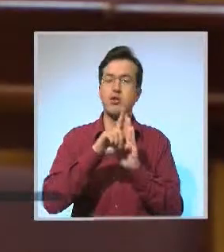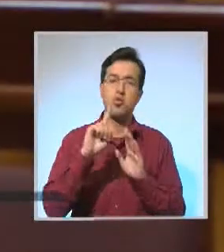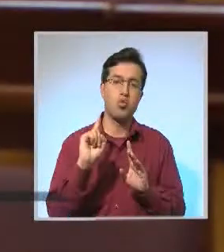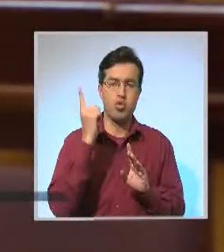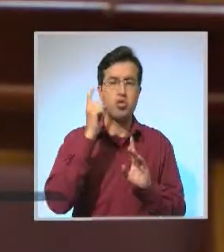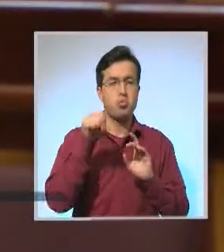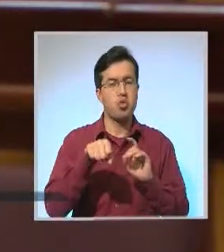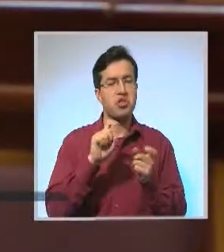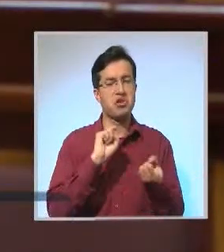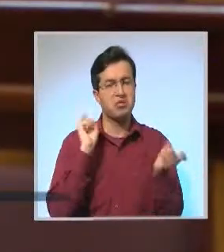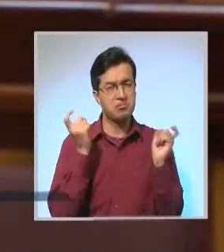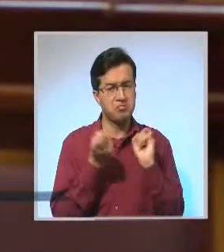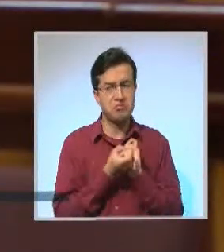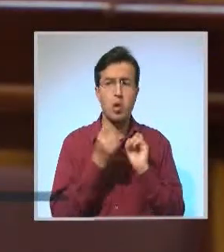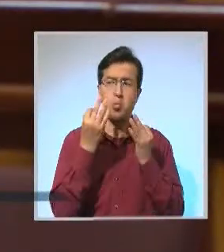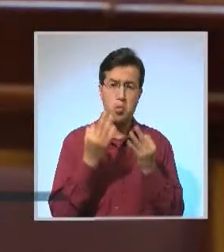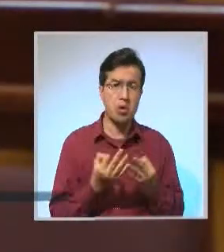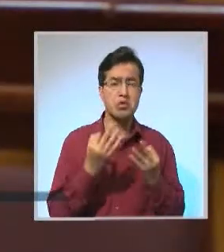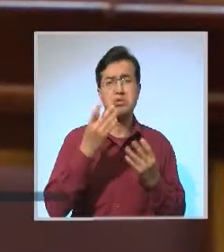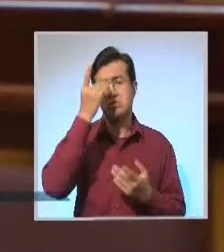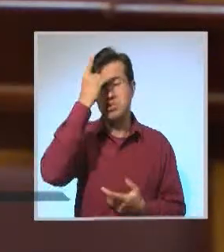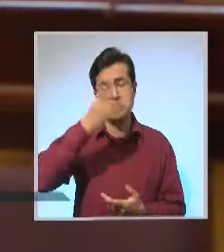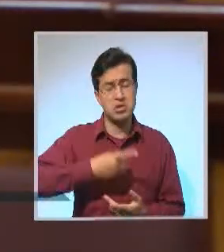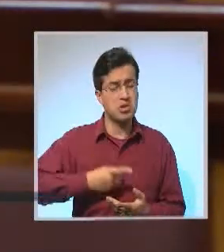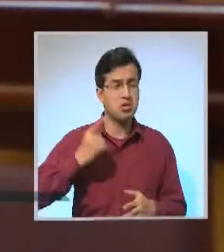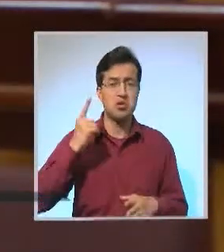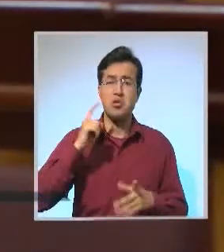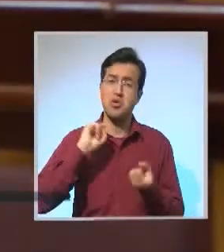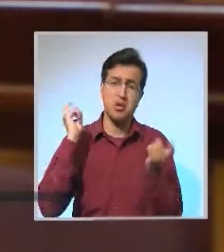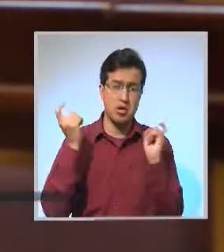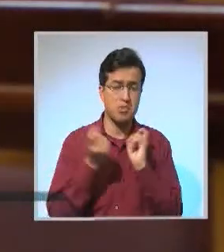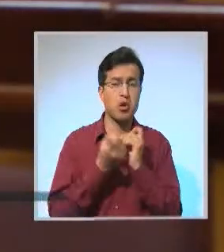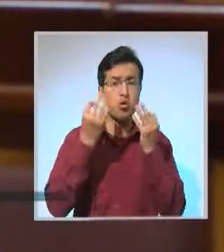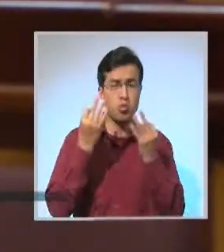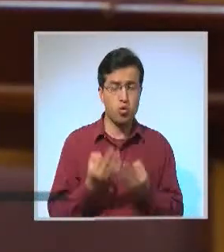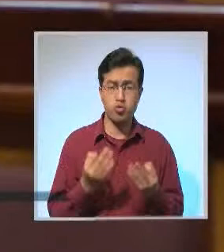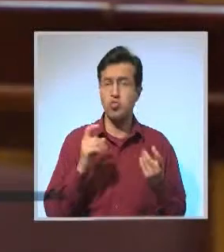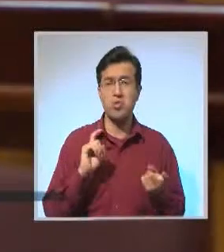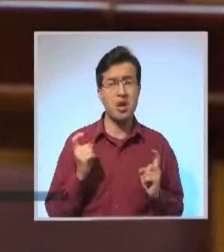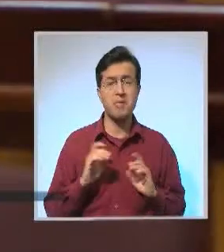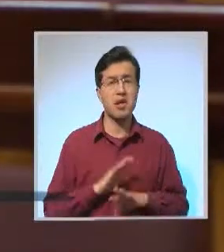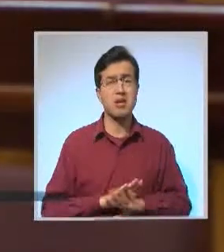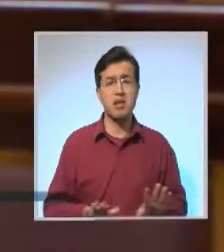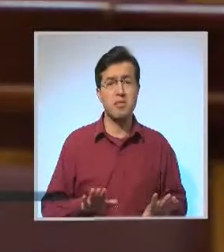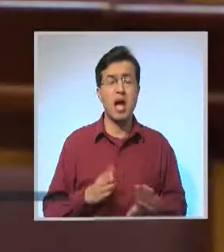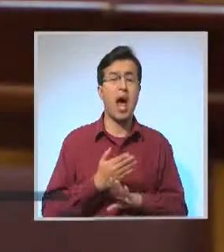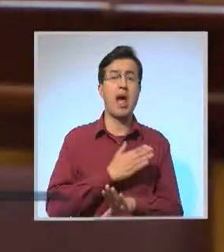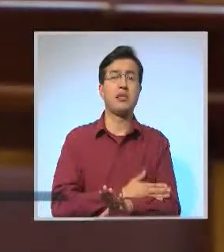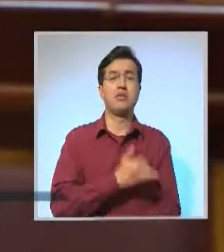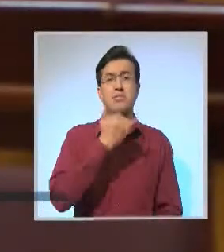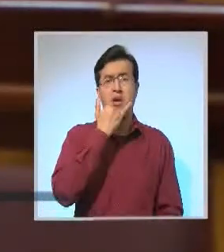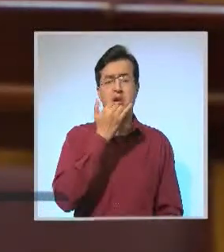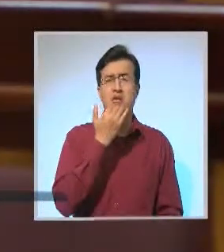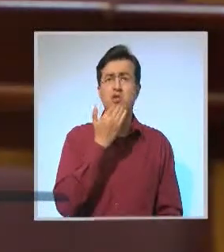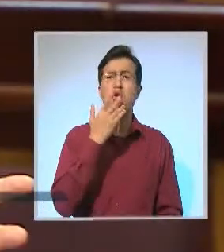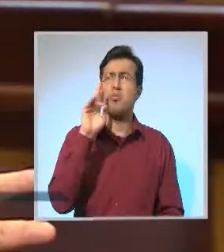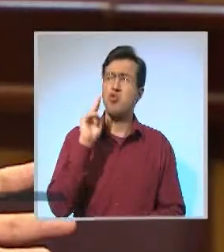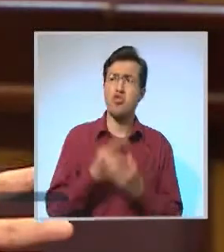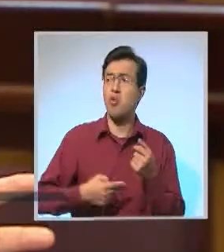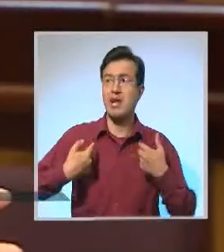modificar que puede resolver cambiar un mandato para corregir este error que existía porque no puede ser el